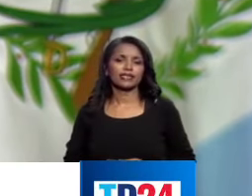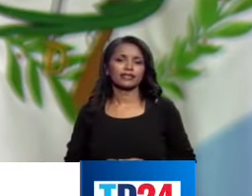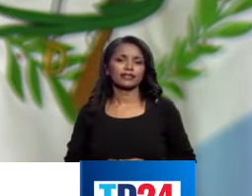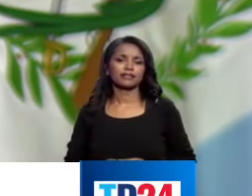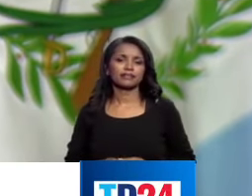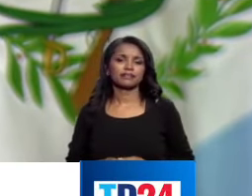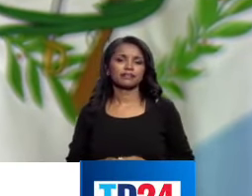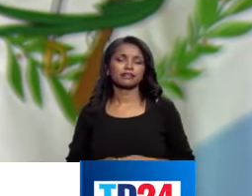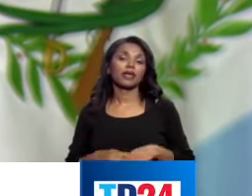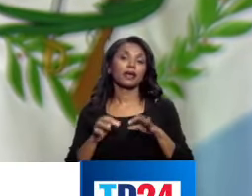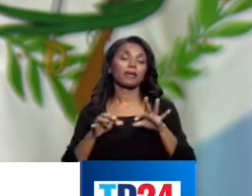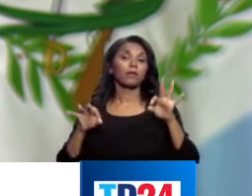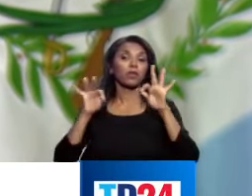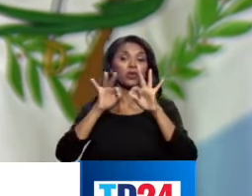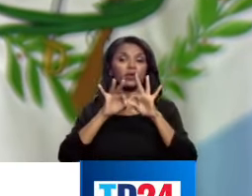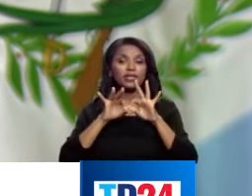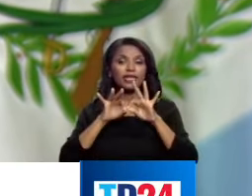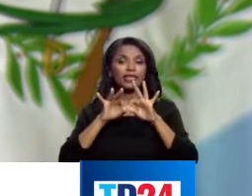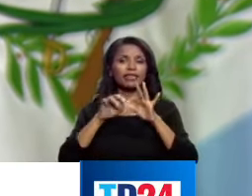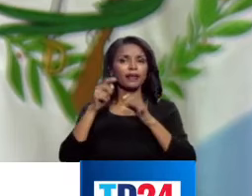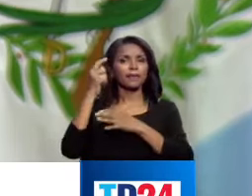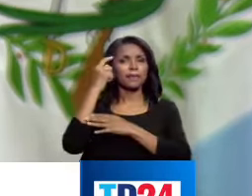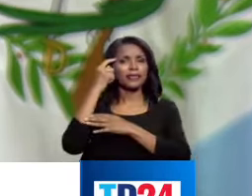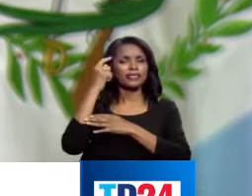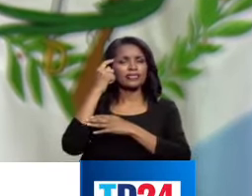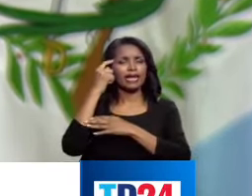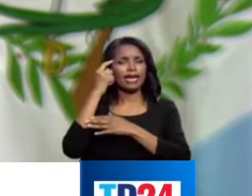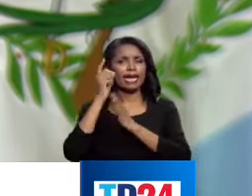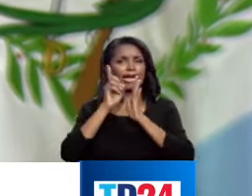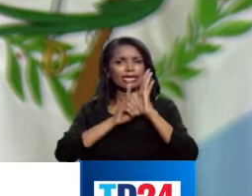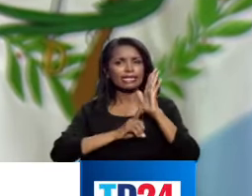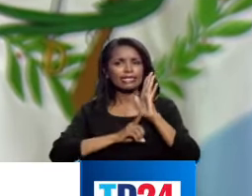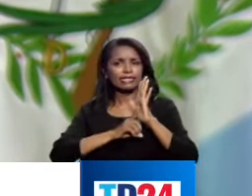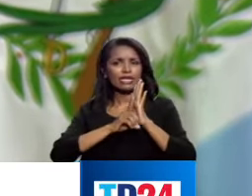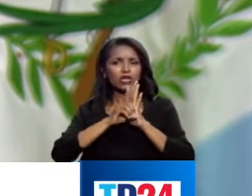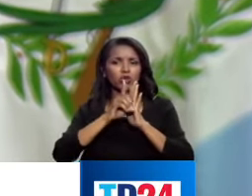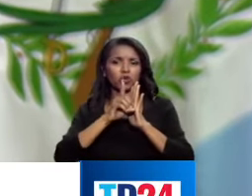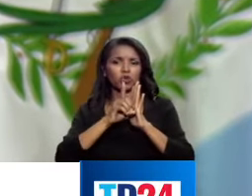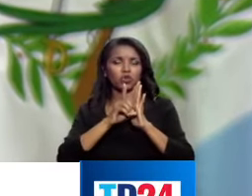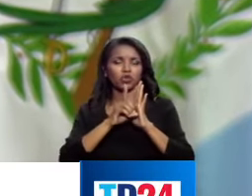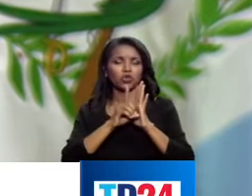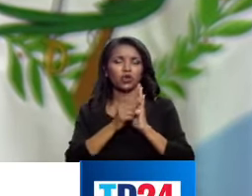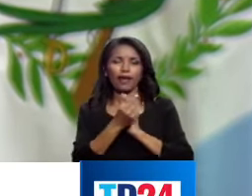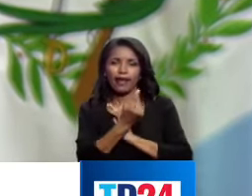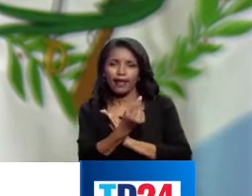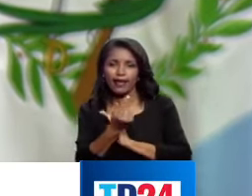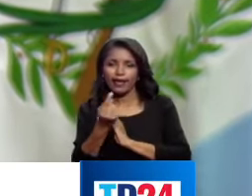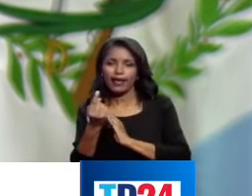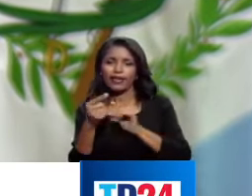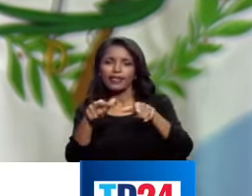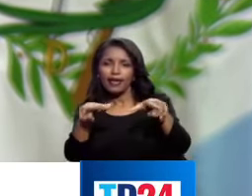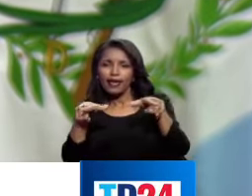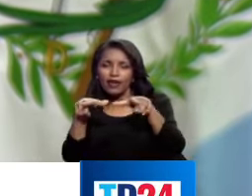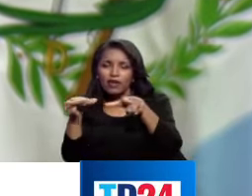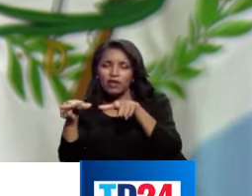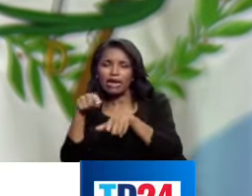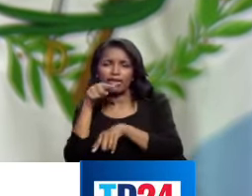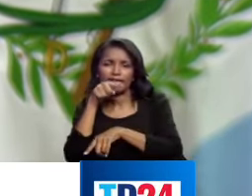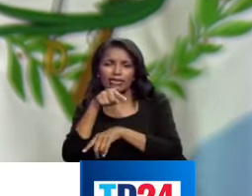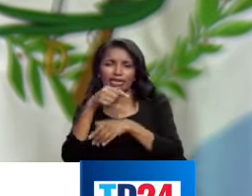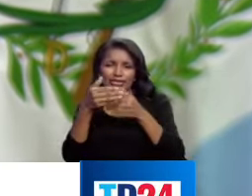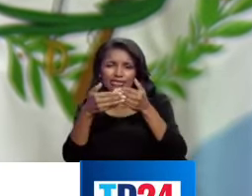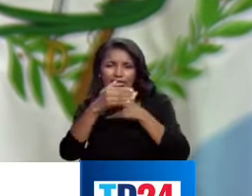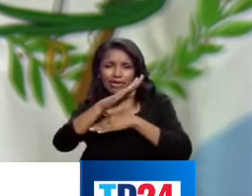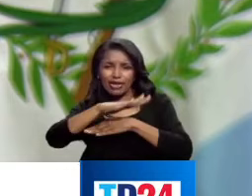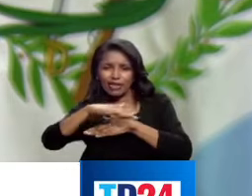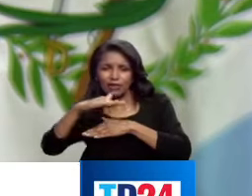que estructurar un desarrollo comunitario para poder que el turismo prospere, si